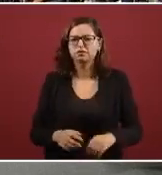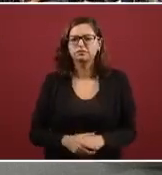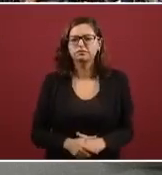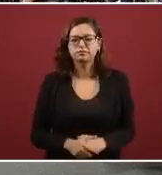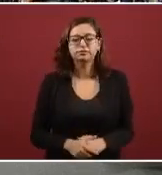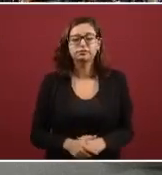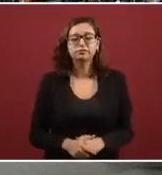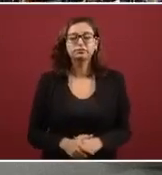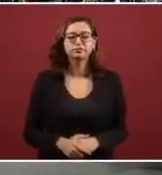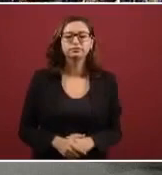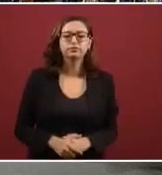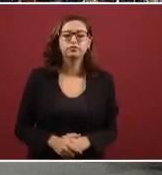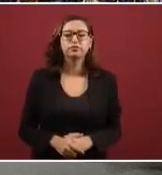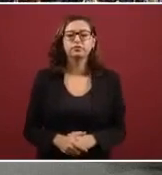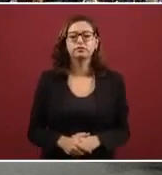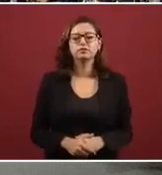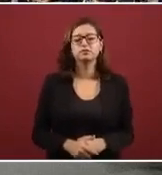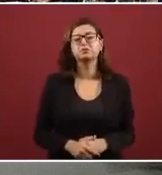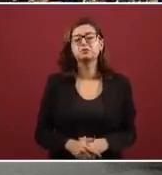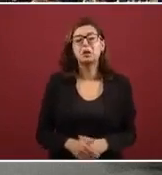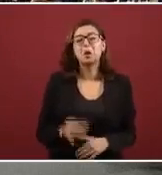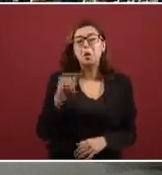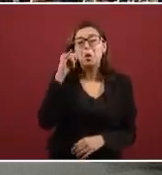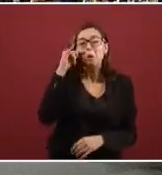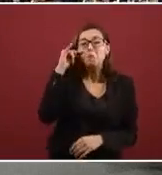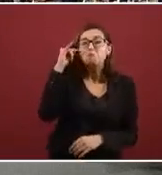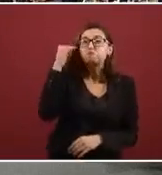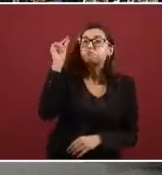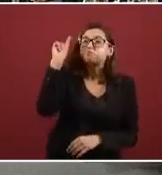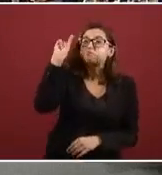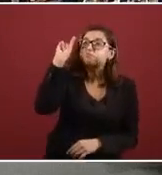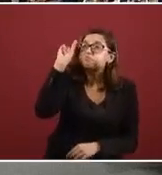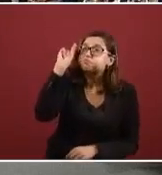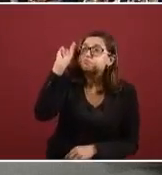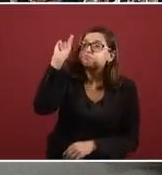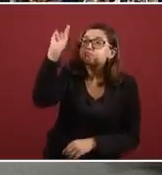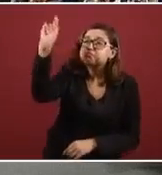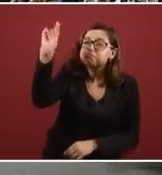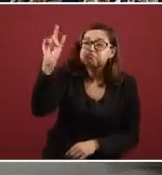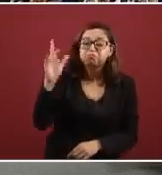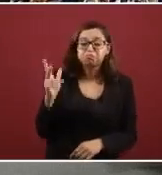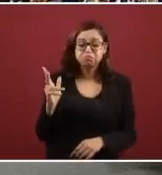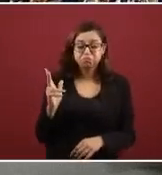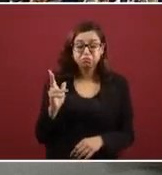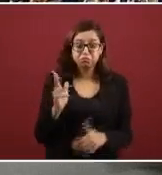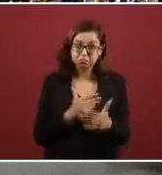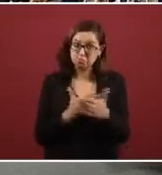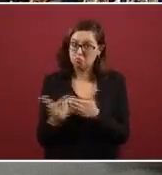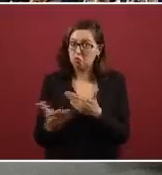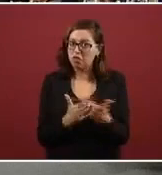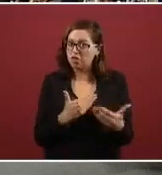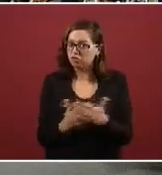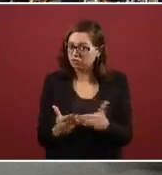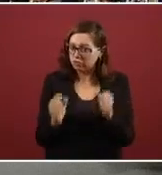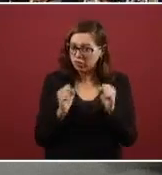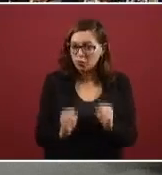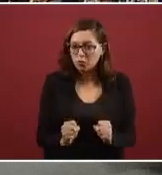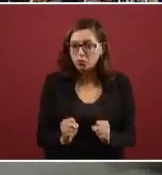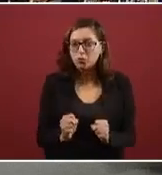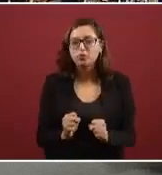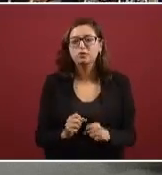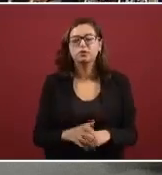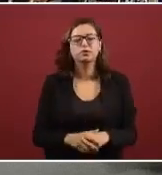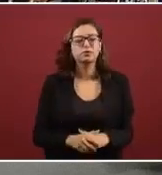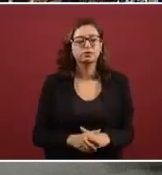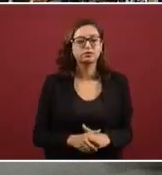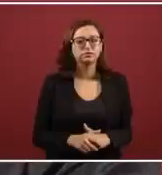presidente, un aparato que debe ser moderno, porque